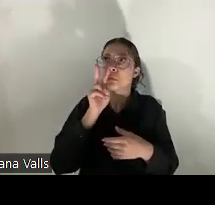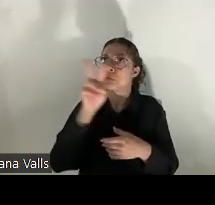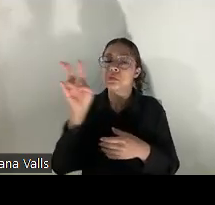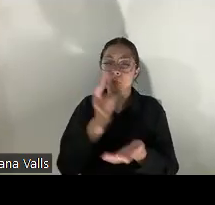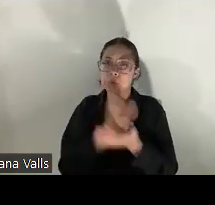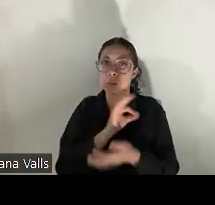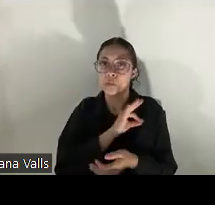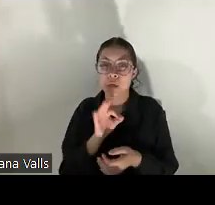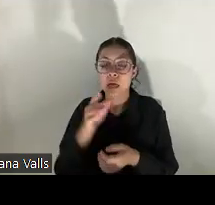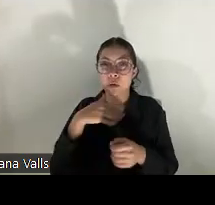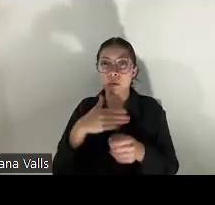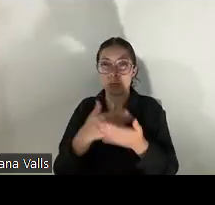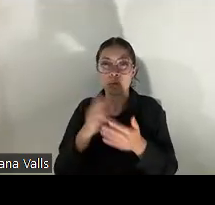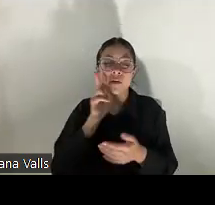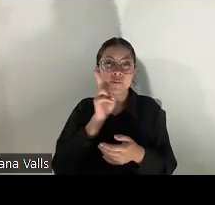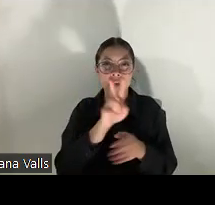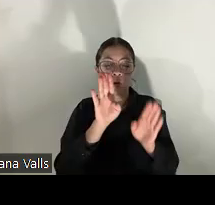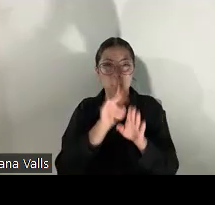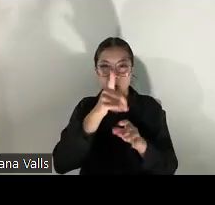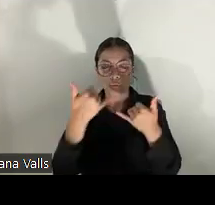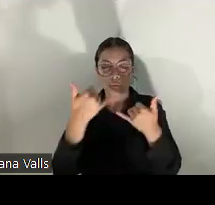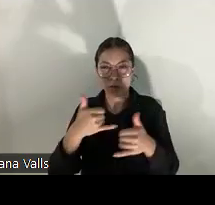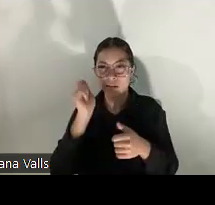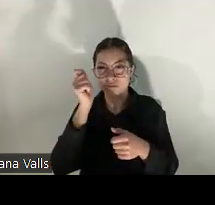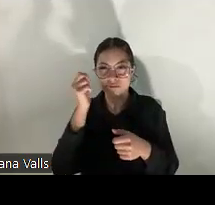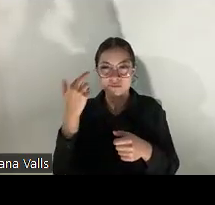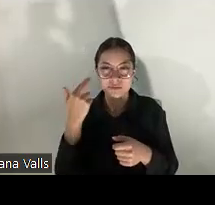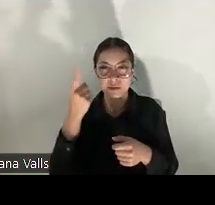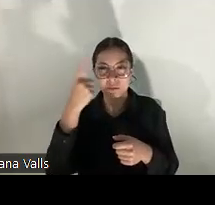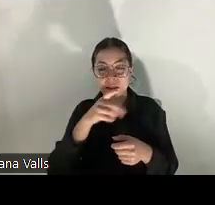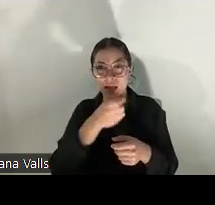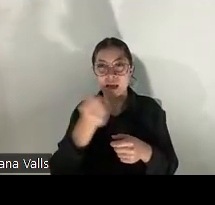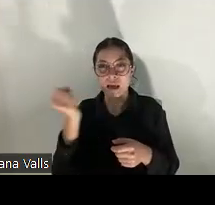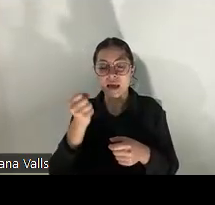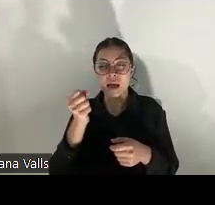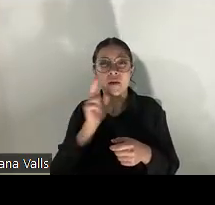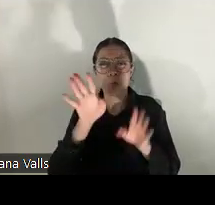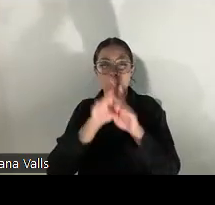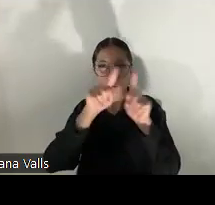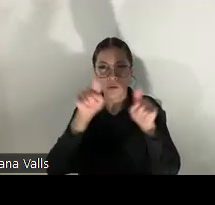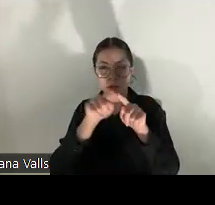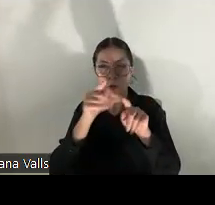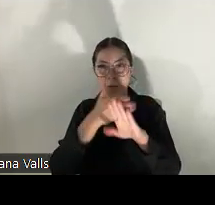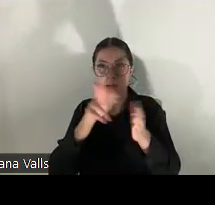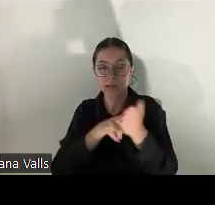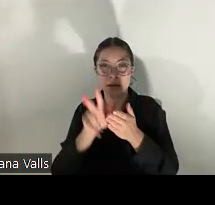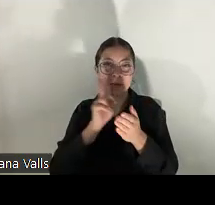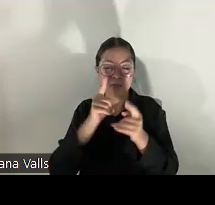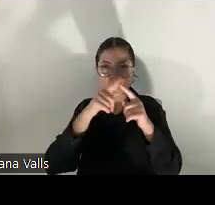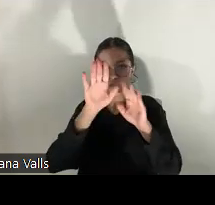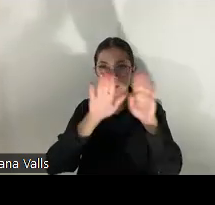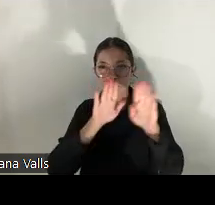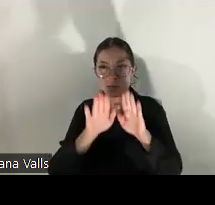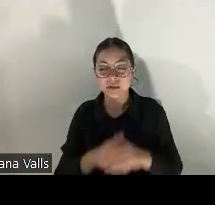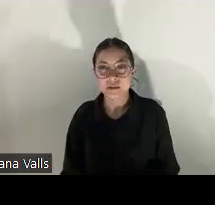una pantalla como esta que tenemos aquí, tengo yo aquí en mi mano. Es una pantalla de cuadritos blancos y negros de contraste, como